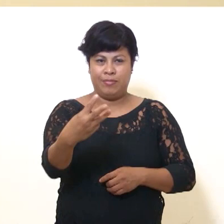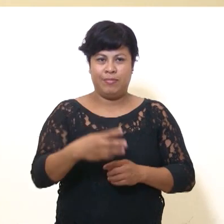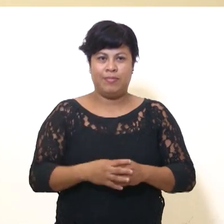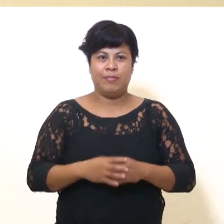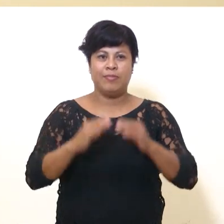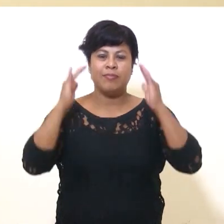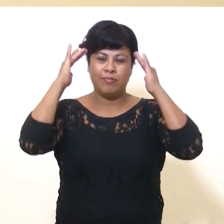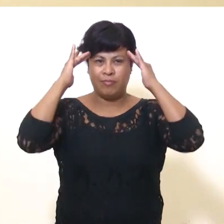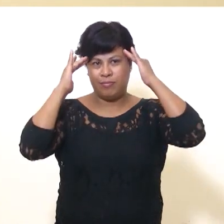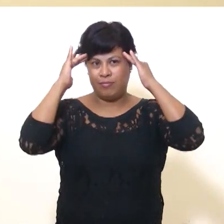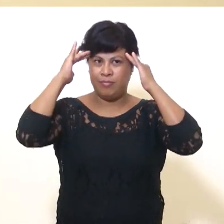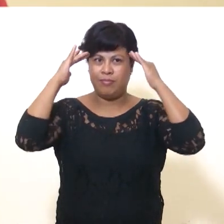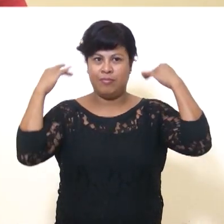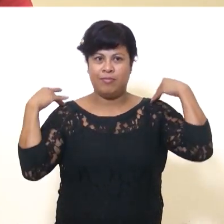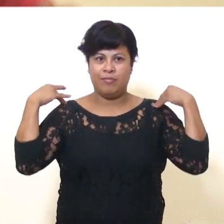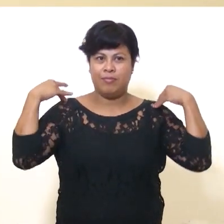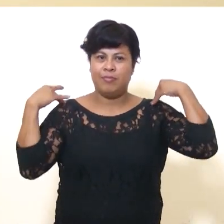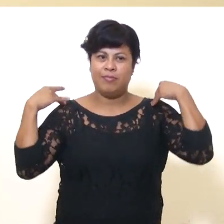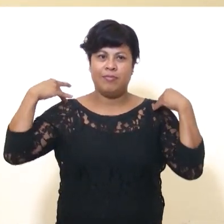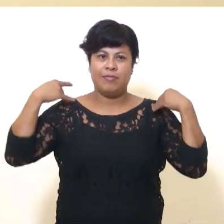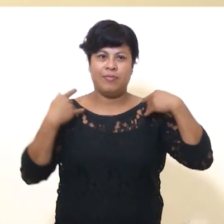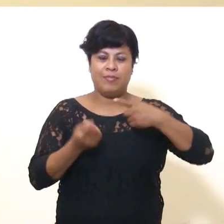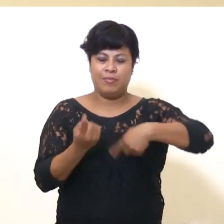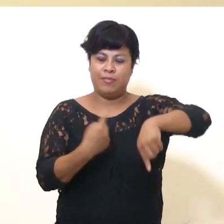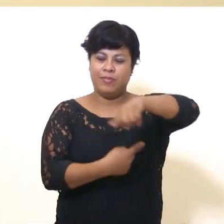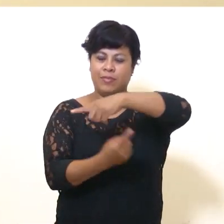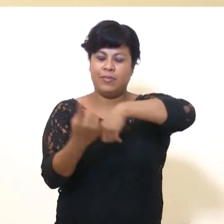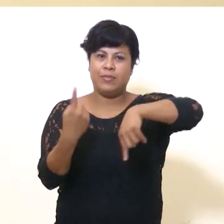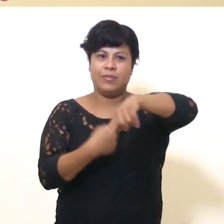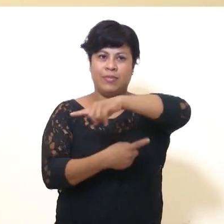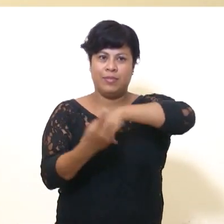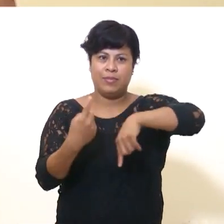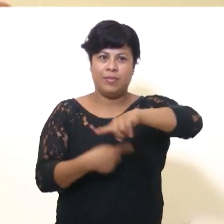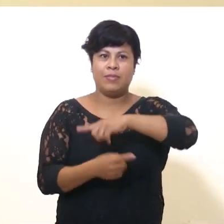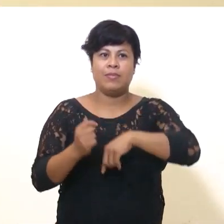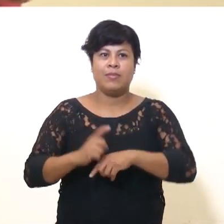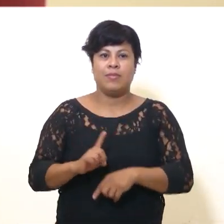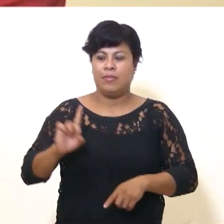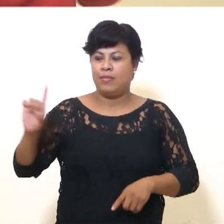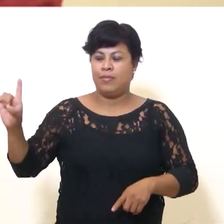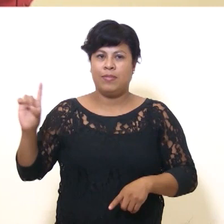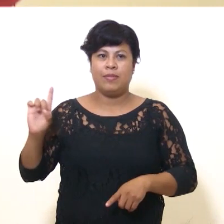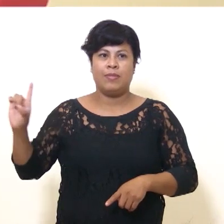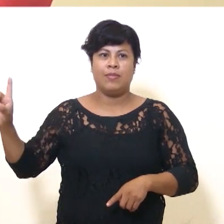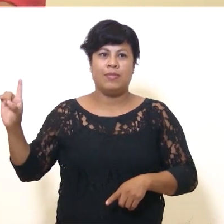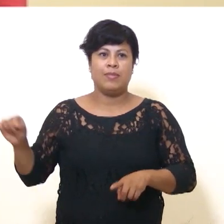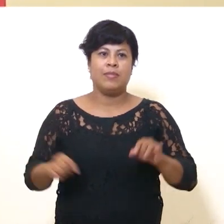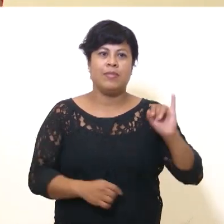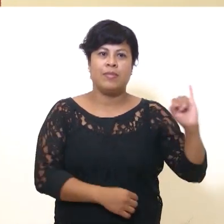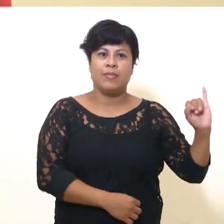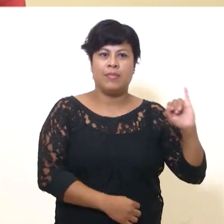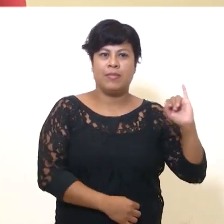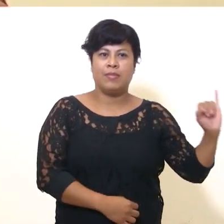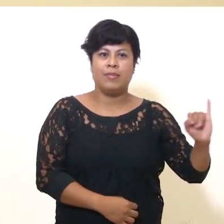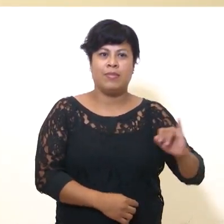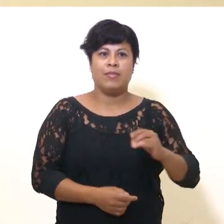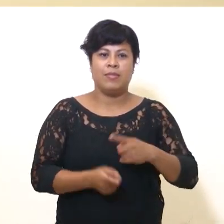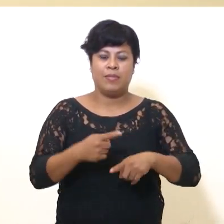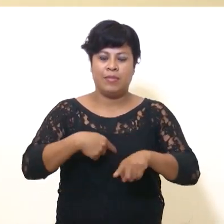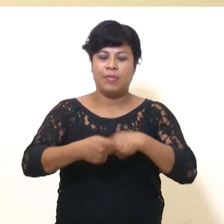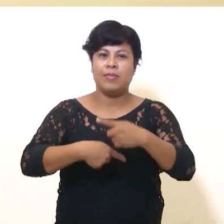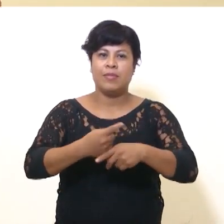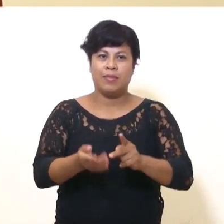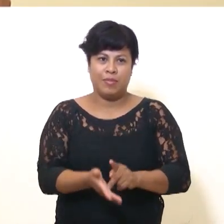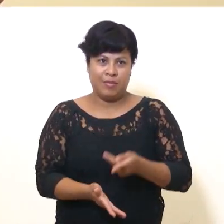las dos y a las tres. Toca tu cabeza, sacude los hombros y da una vuelta ya. Salto a